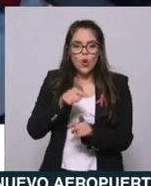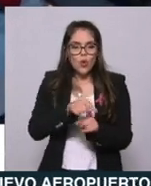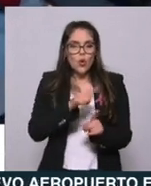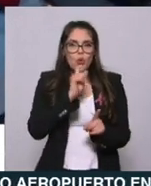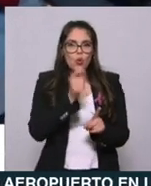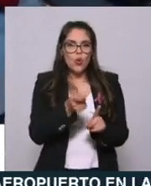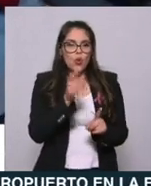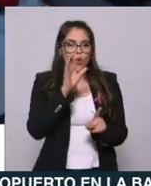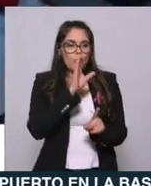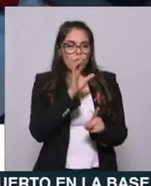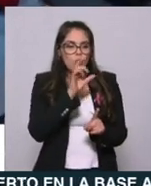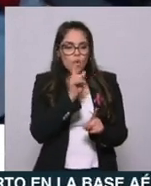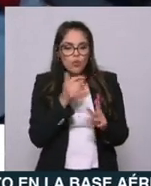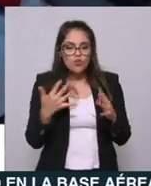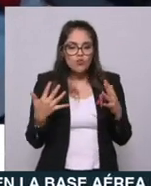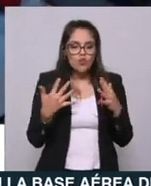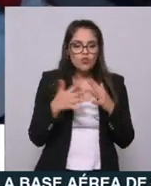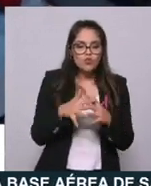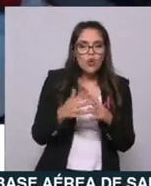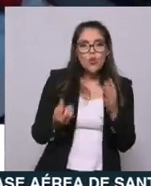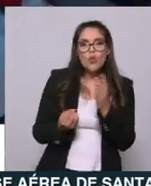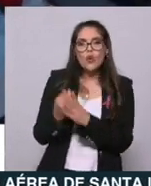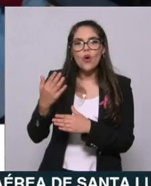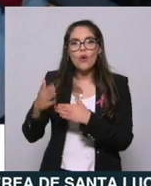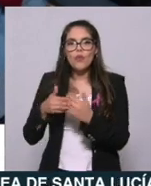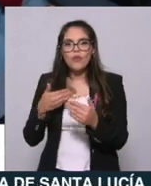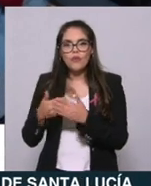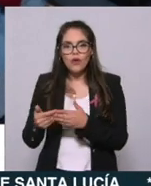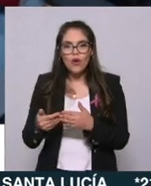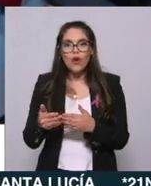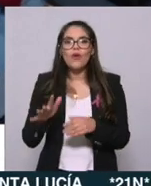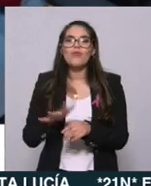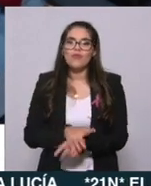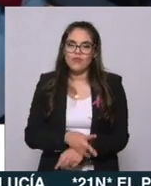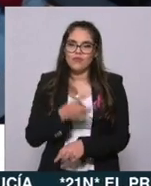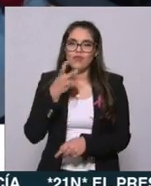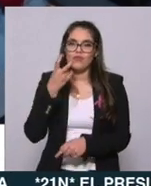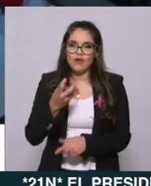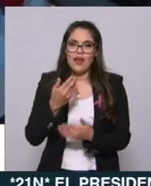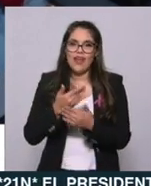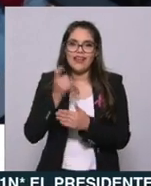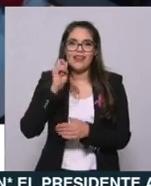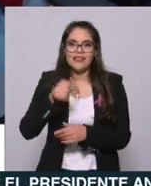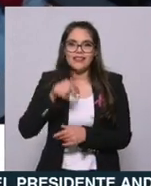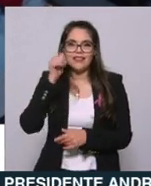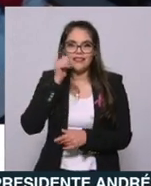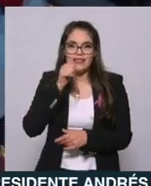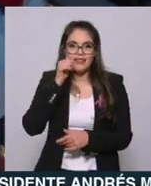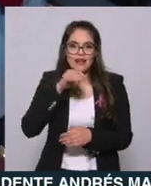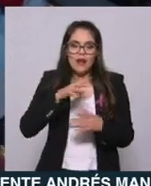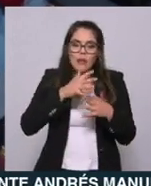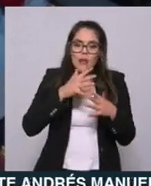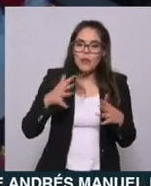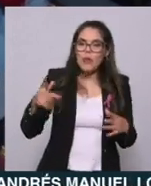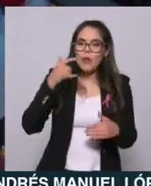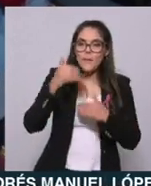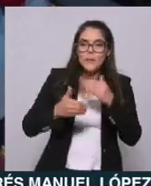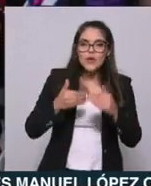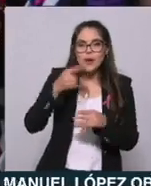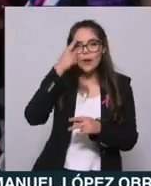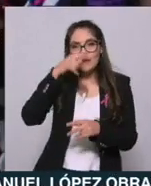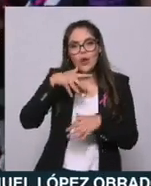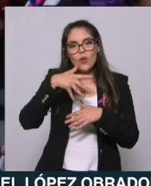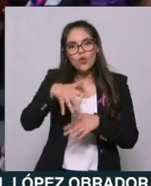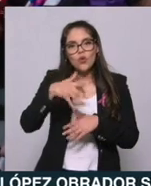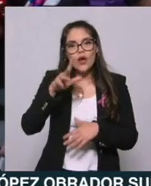una mixtura con moda. Por eso es que esta es la mega procesión de las